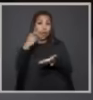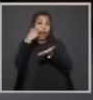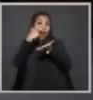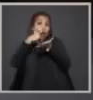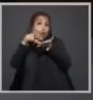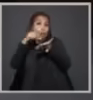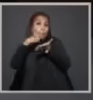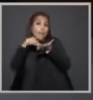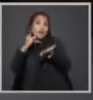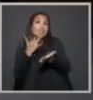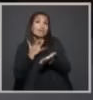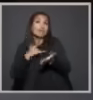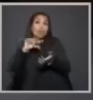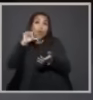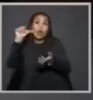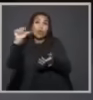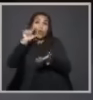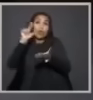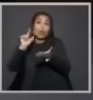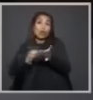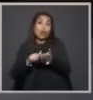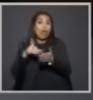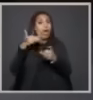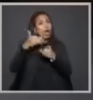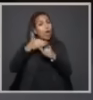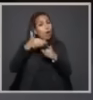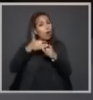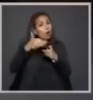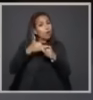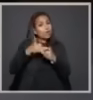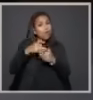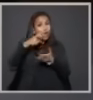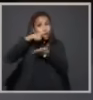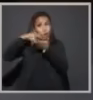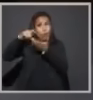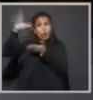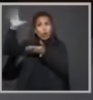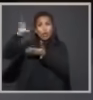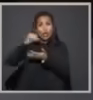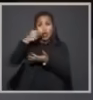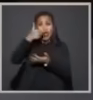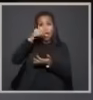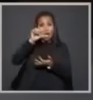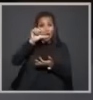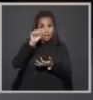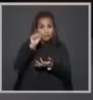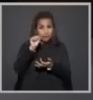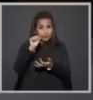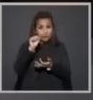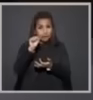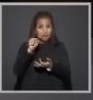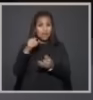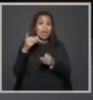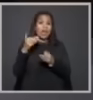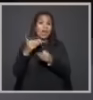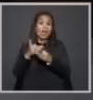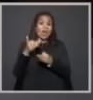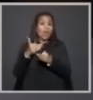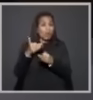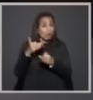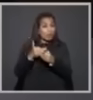crudo, como estamos importando gas. Es una